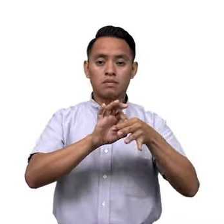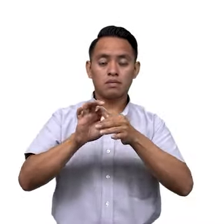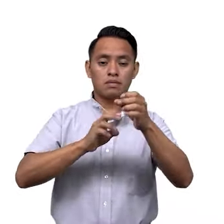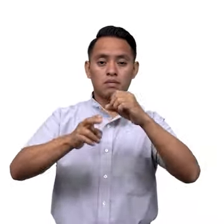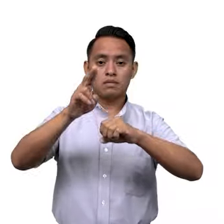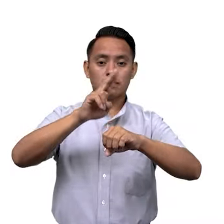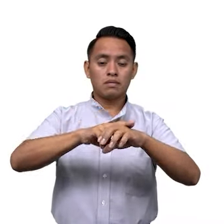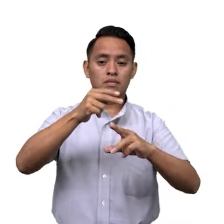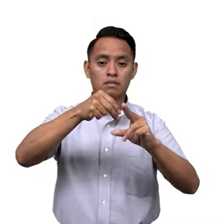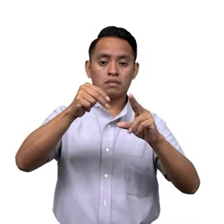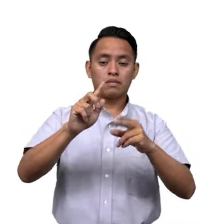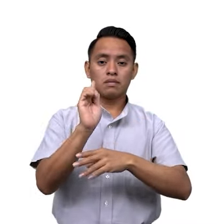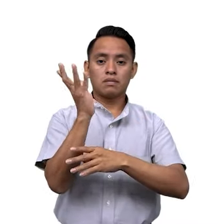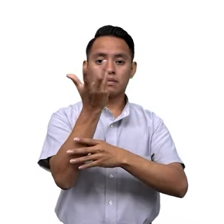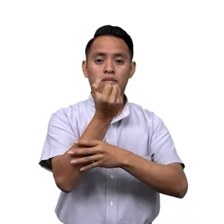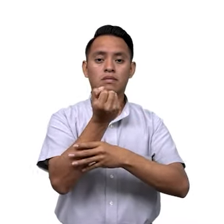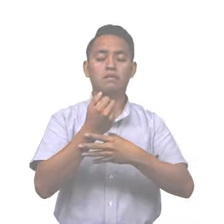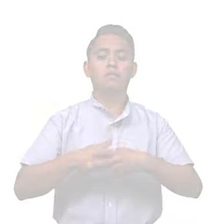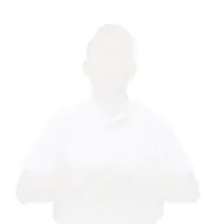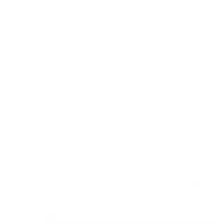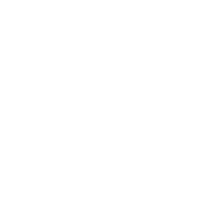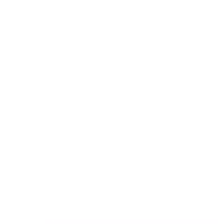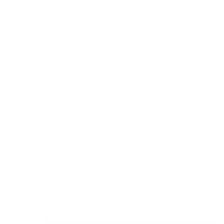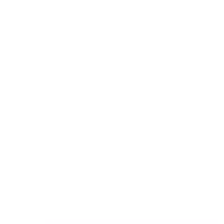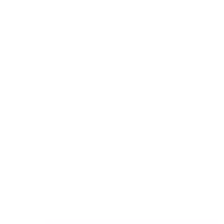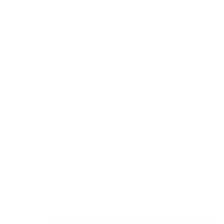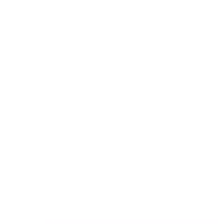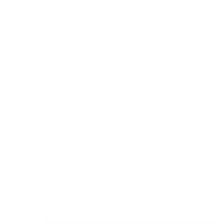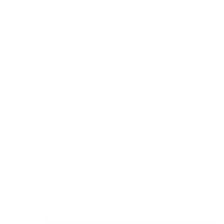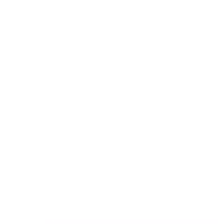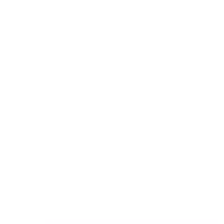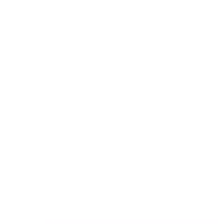Nacional, SINAPRED, somos todos.